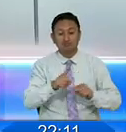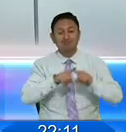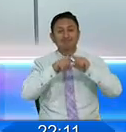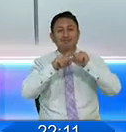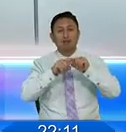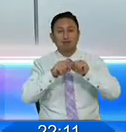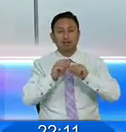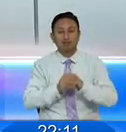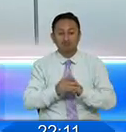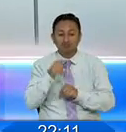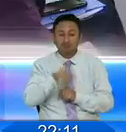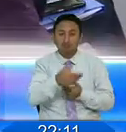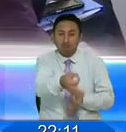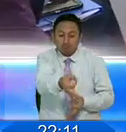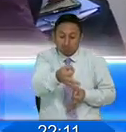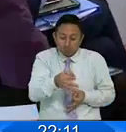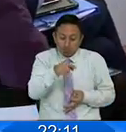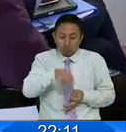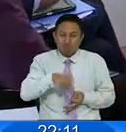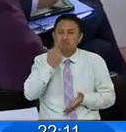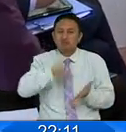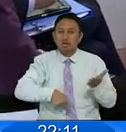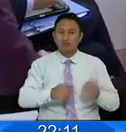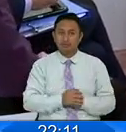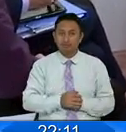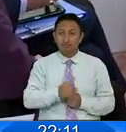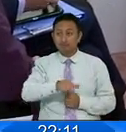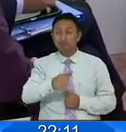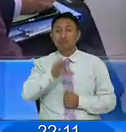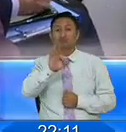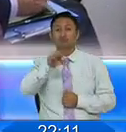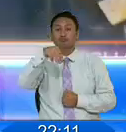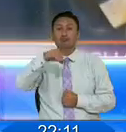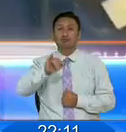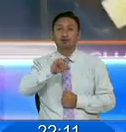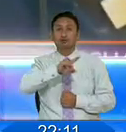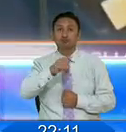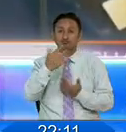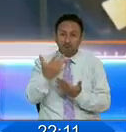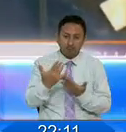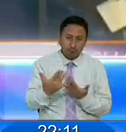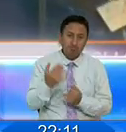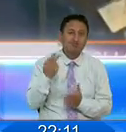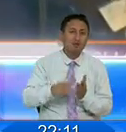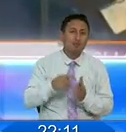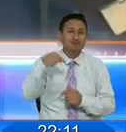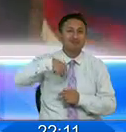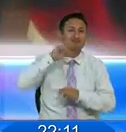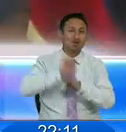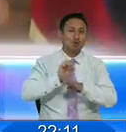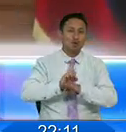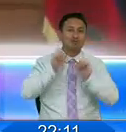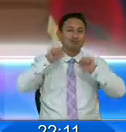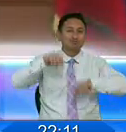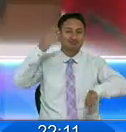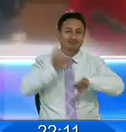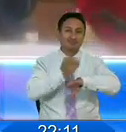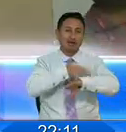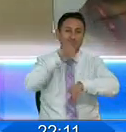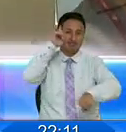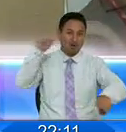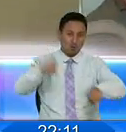qué es lo que se reciba por el otro lado está el fmi pendiente de lo que ocurre en el país en el marco del acuerdo firmado